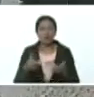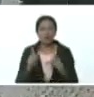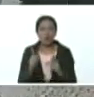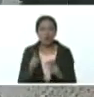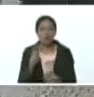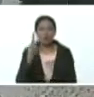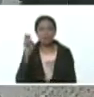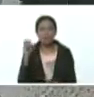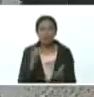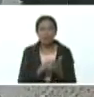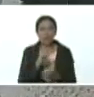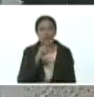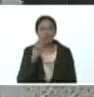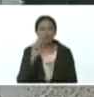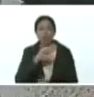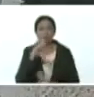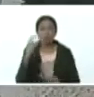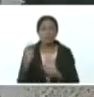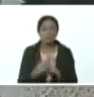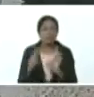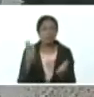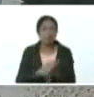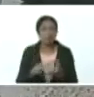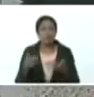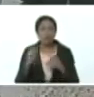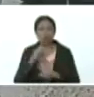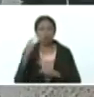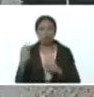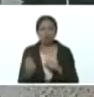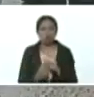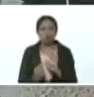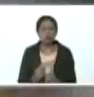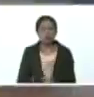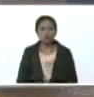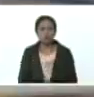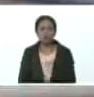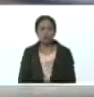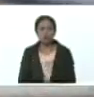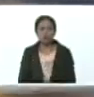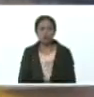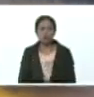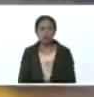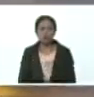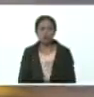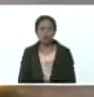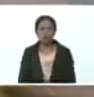el 2020, completico, aprobado completico.